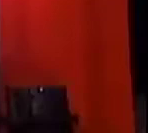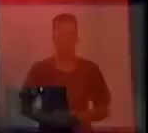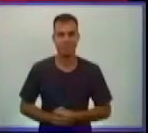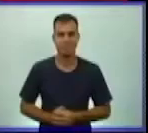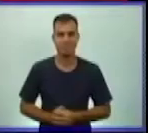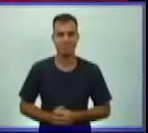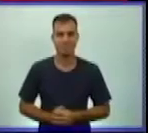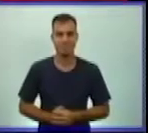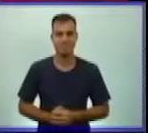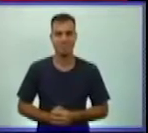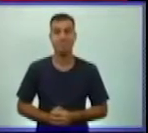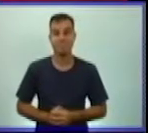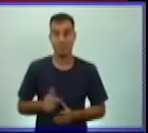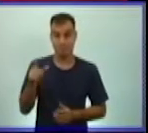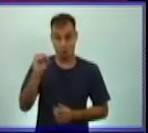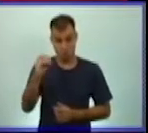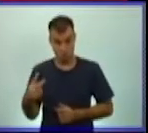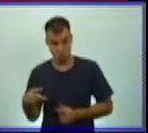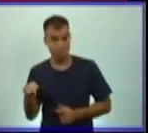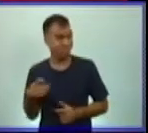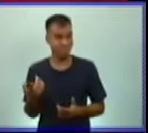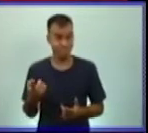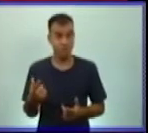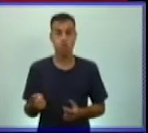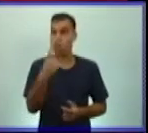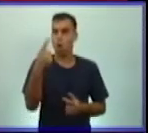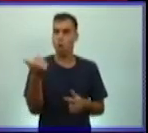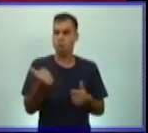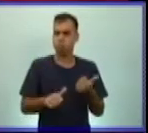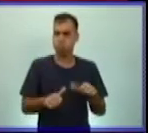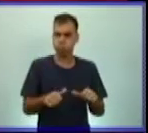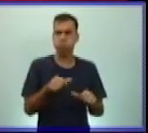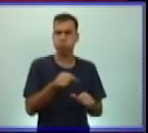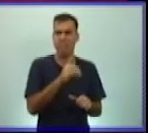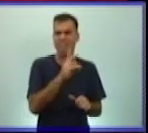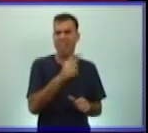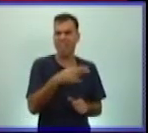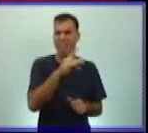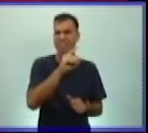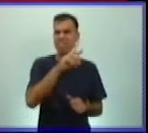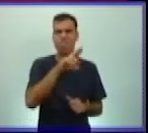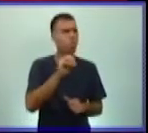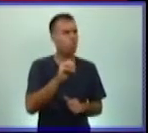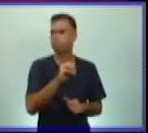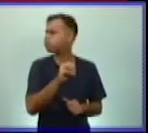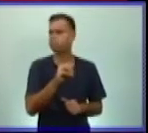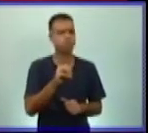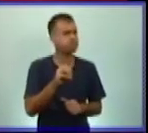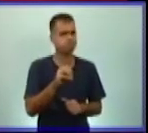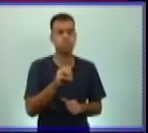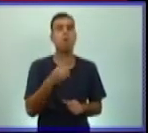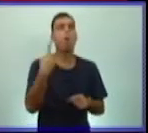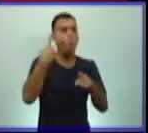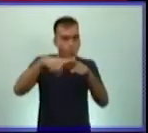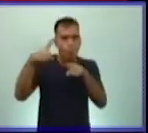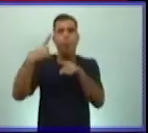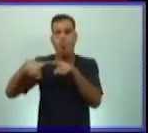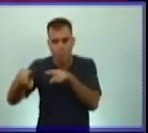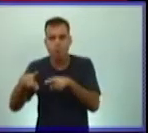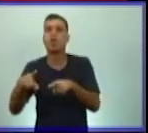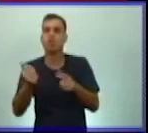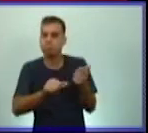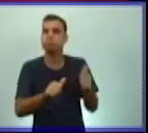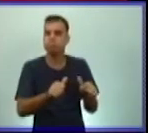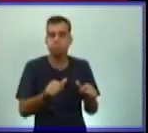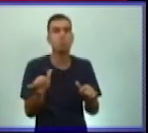Ahora bien, el dioxígeno no solo reacciona con los hidrocarburos como sustancias compuestas, sino que también lo hace con otras sustancias